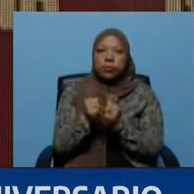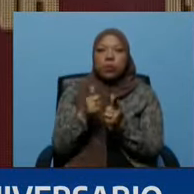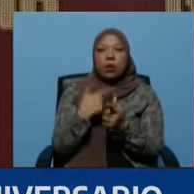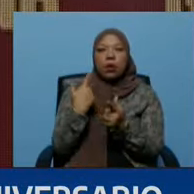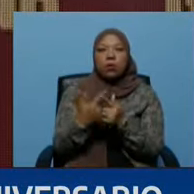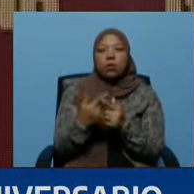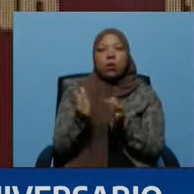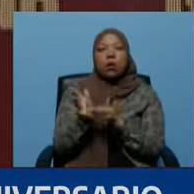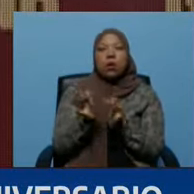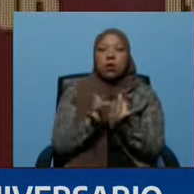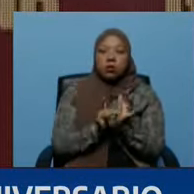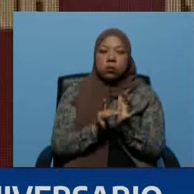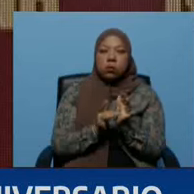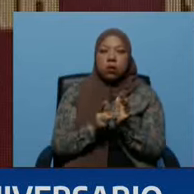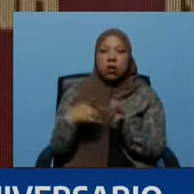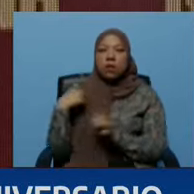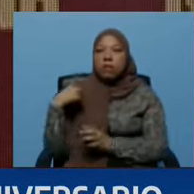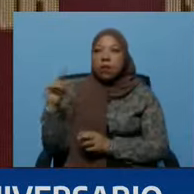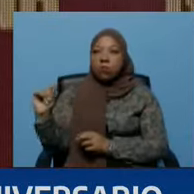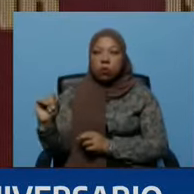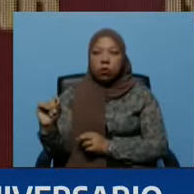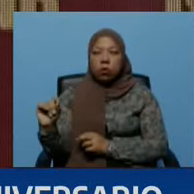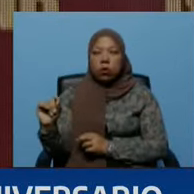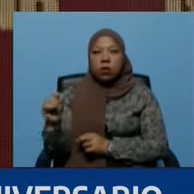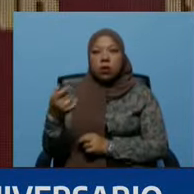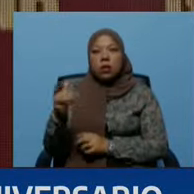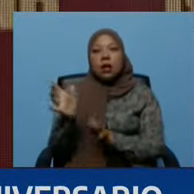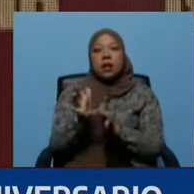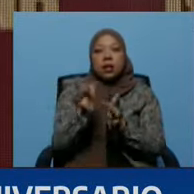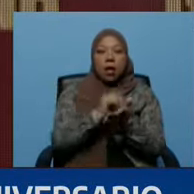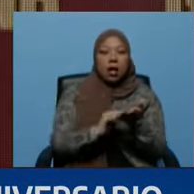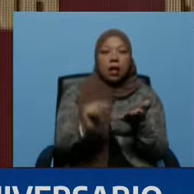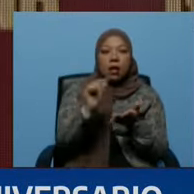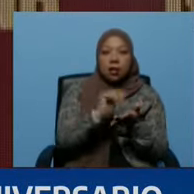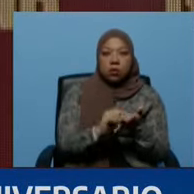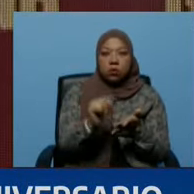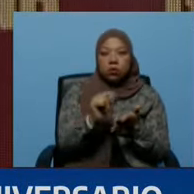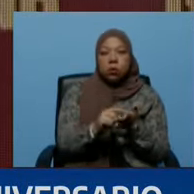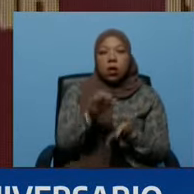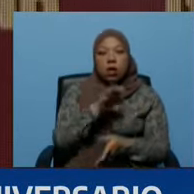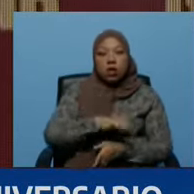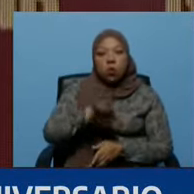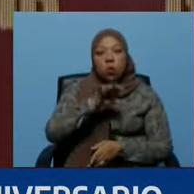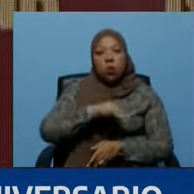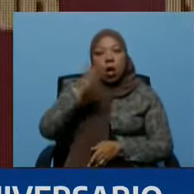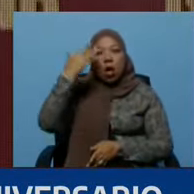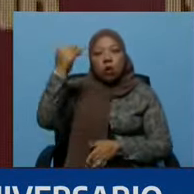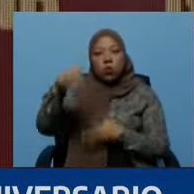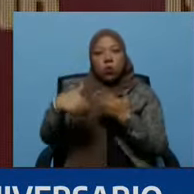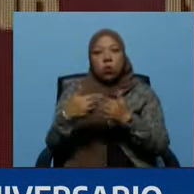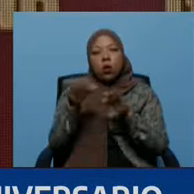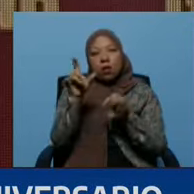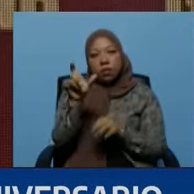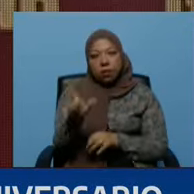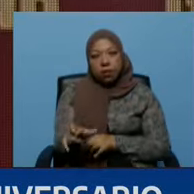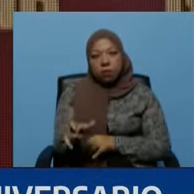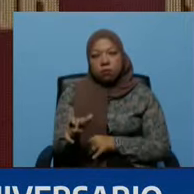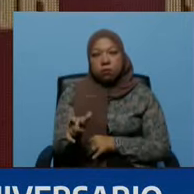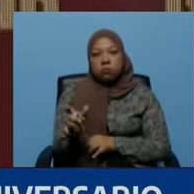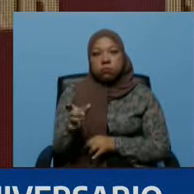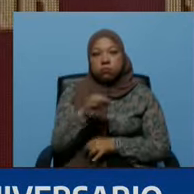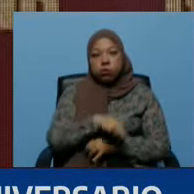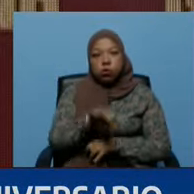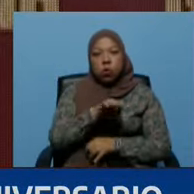Entonces Jesús le dijo, vete Satanás, porque escrito está, al Señor tu Dios adorarás y a Él